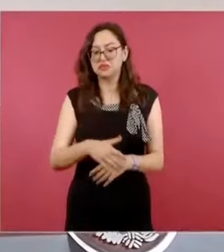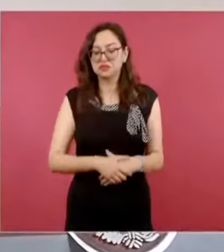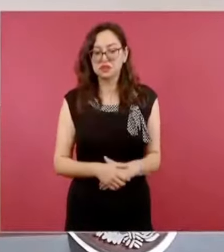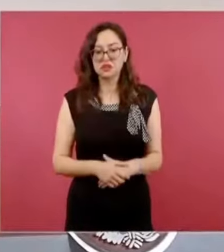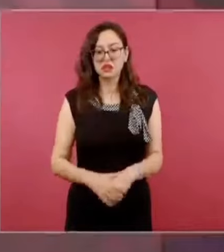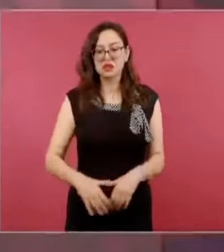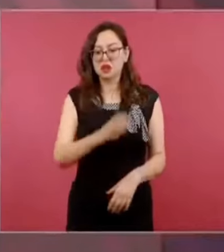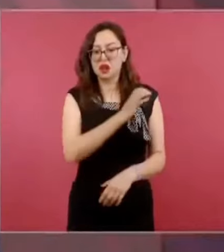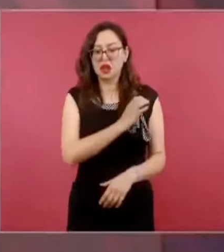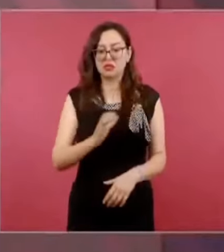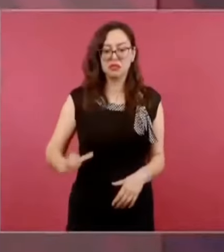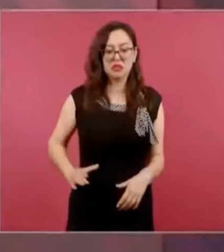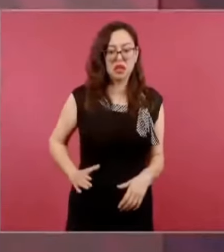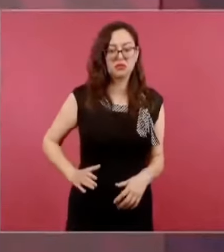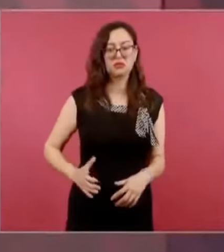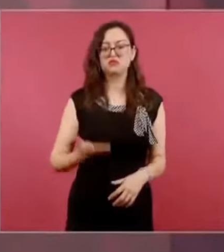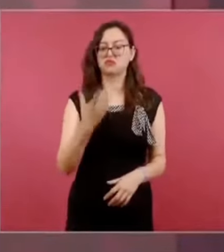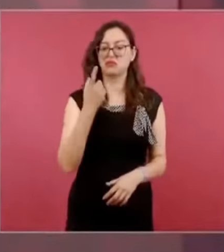saben